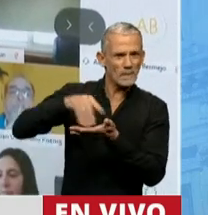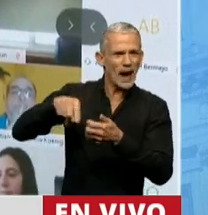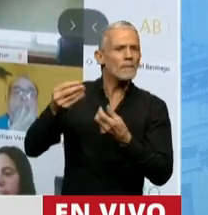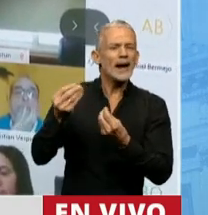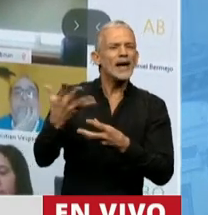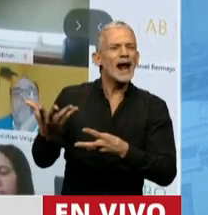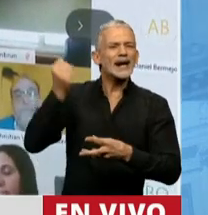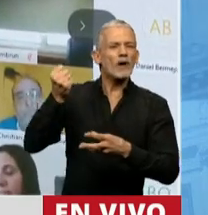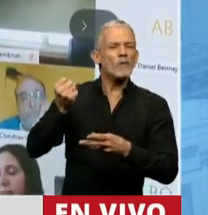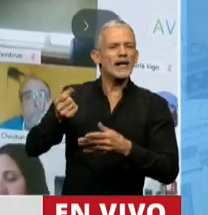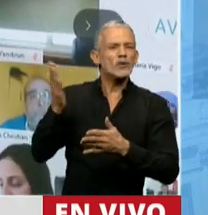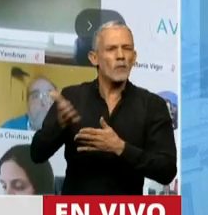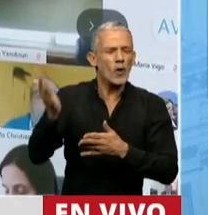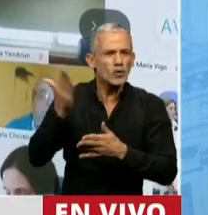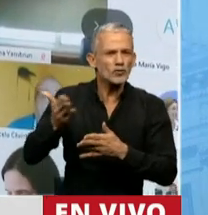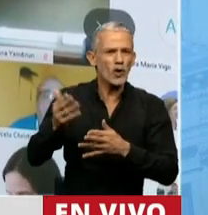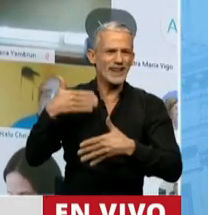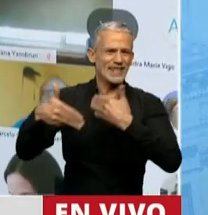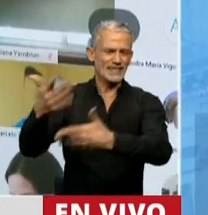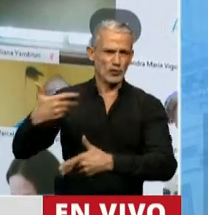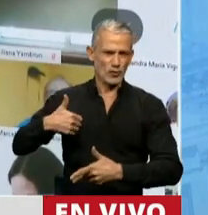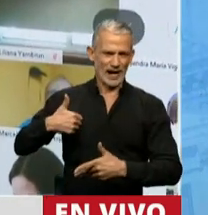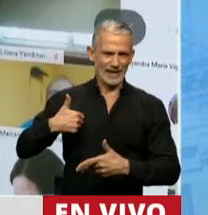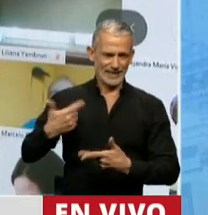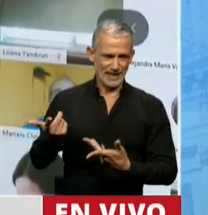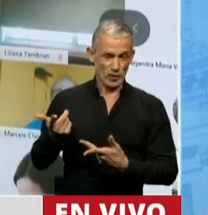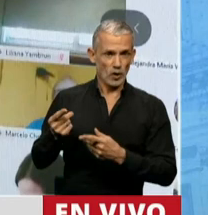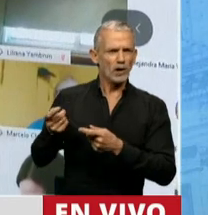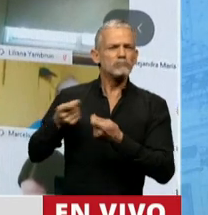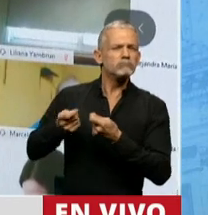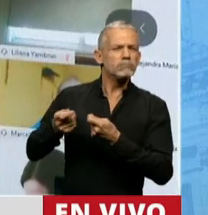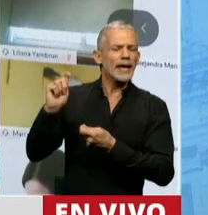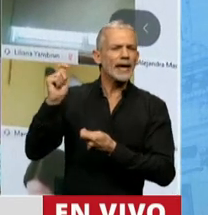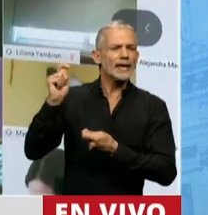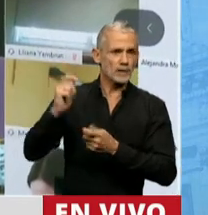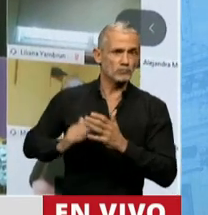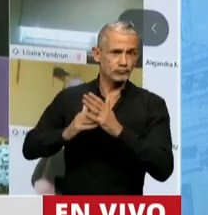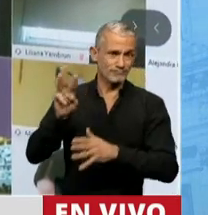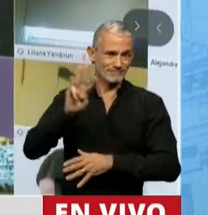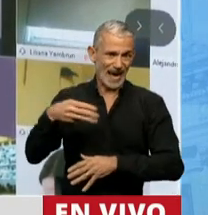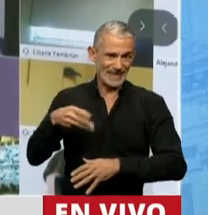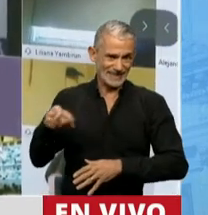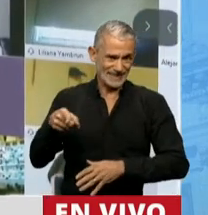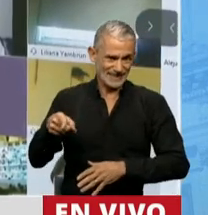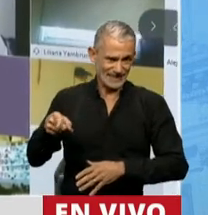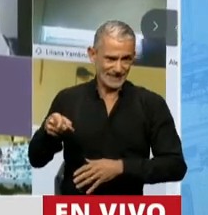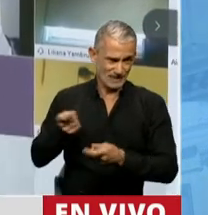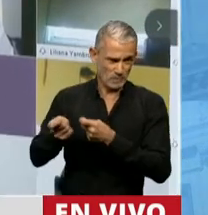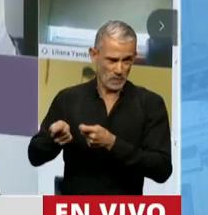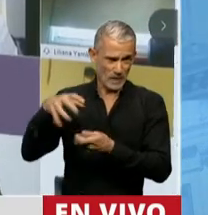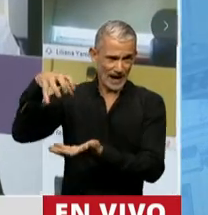la Recuperación, la Producción y el Desarrollo Argentino, que estará administrado por la Administración Nacional de la Seguridad